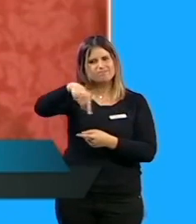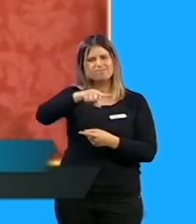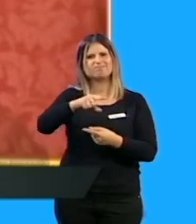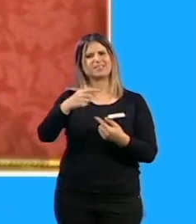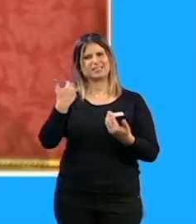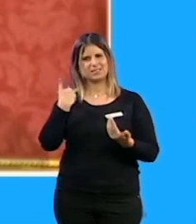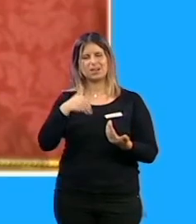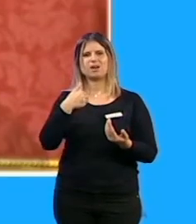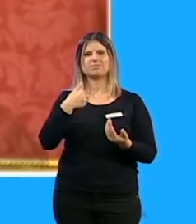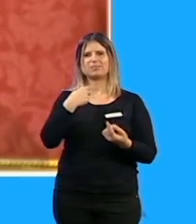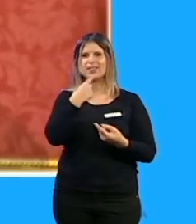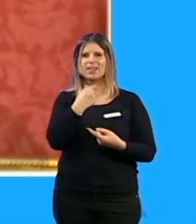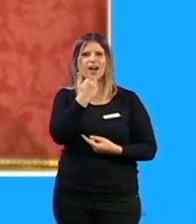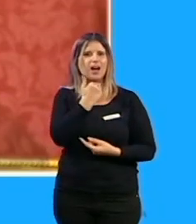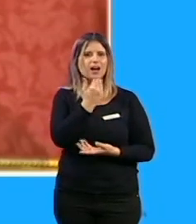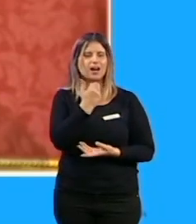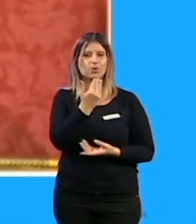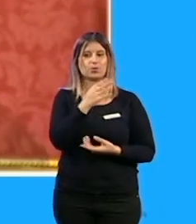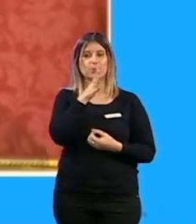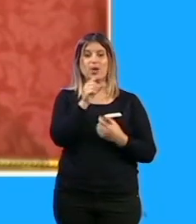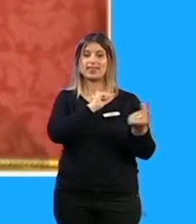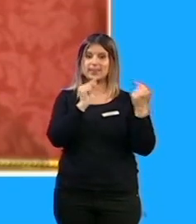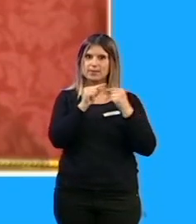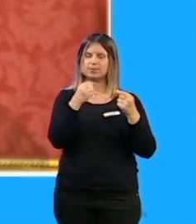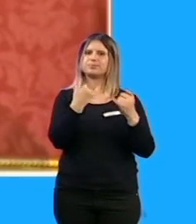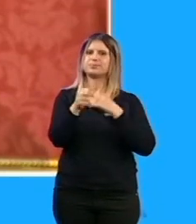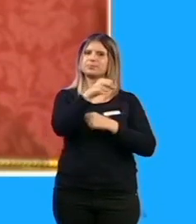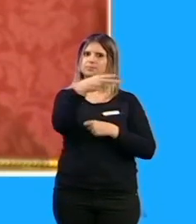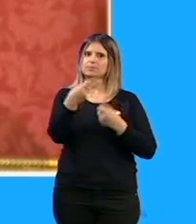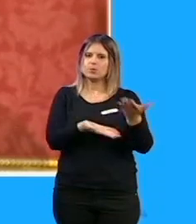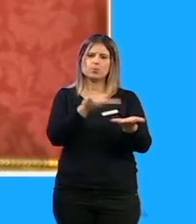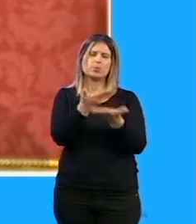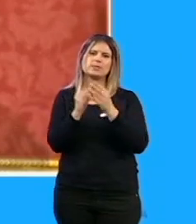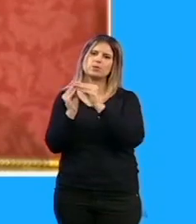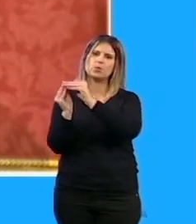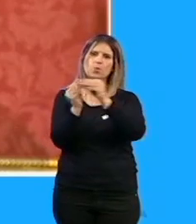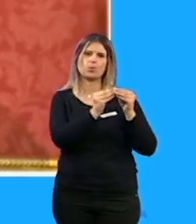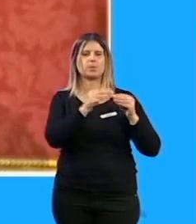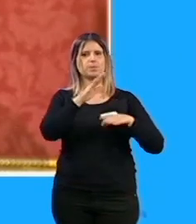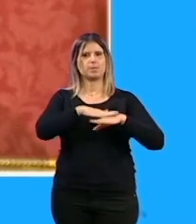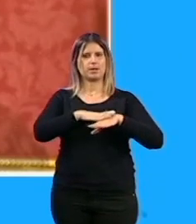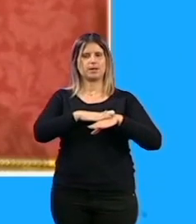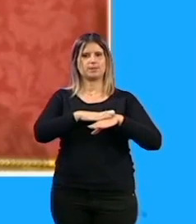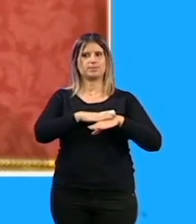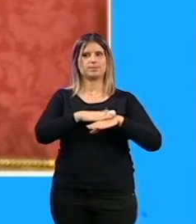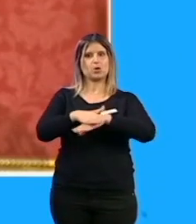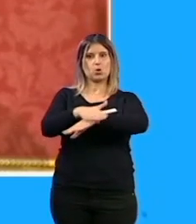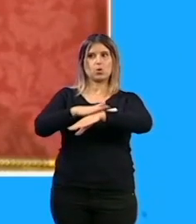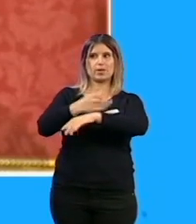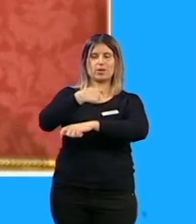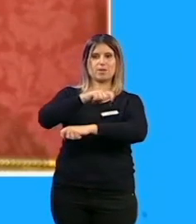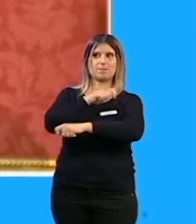que se pronuncie, que de este debate salga la propuesta unánime para solicitar al Gobierno de